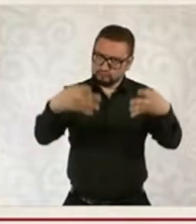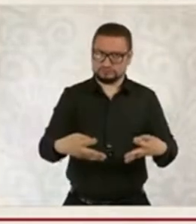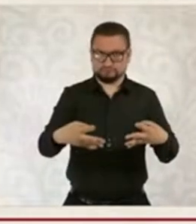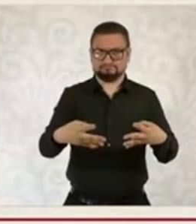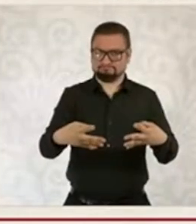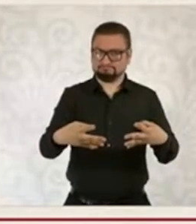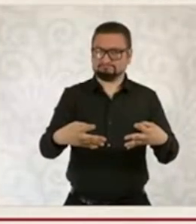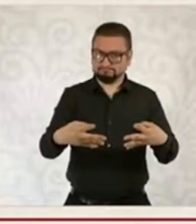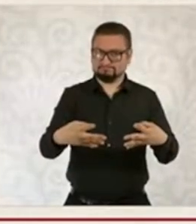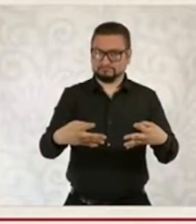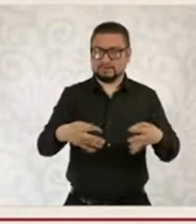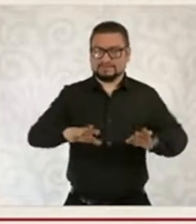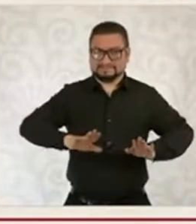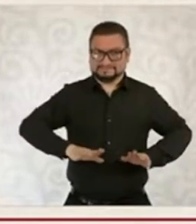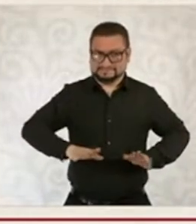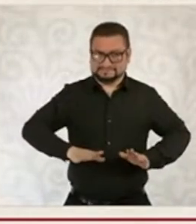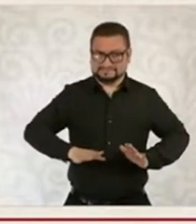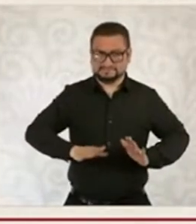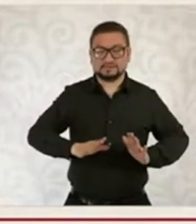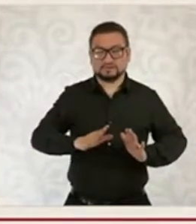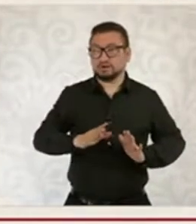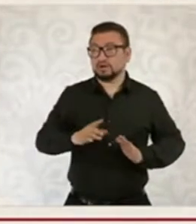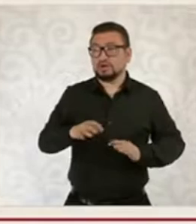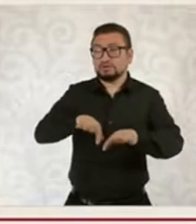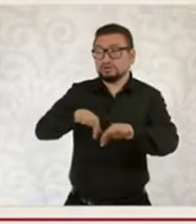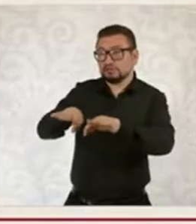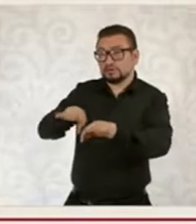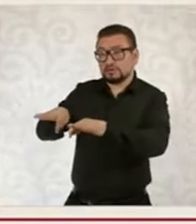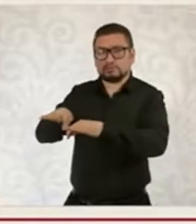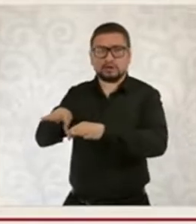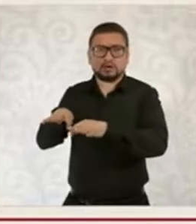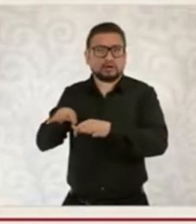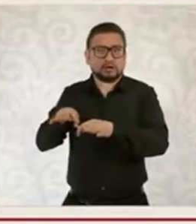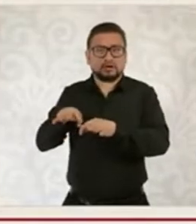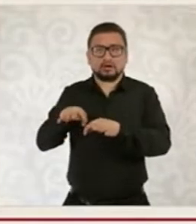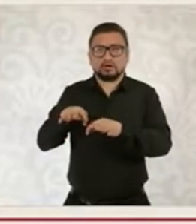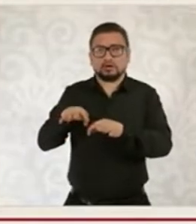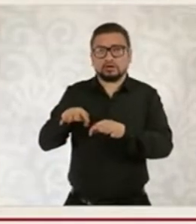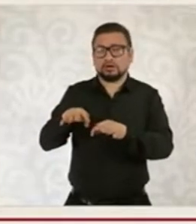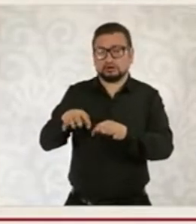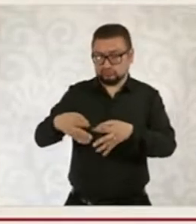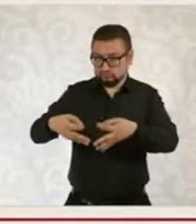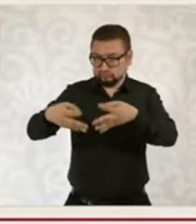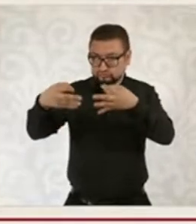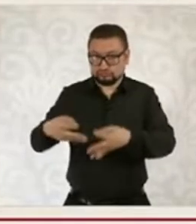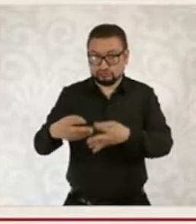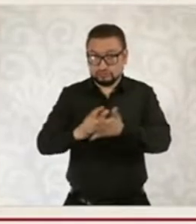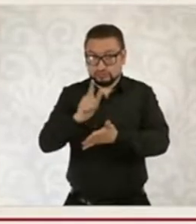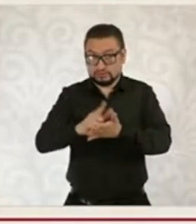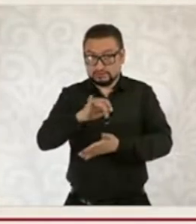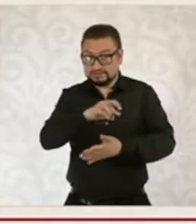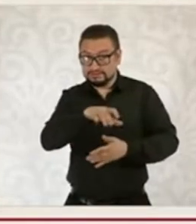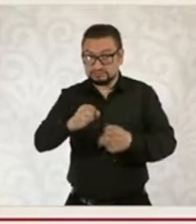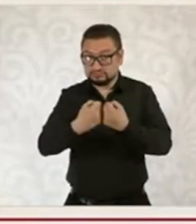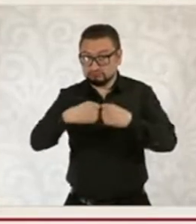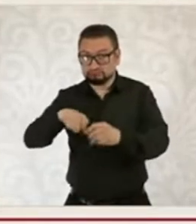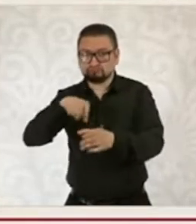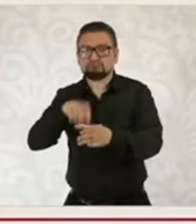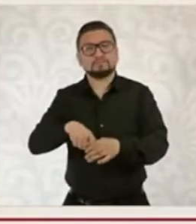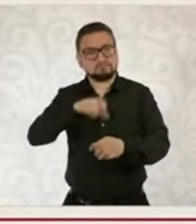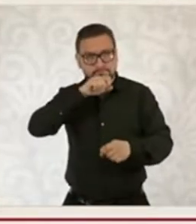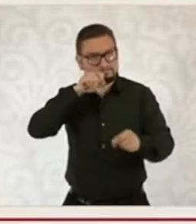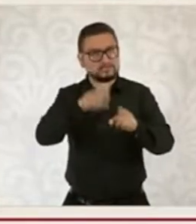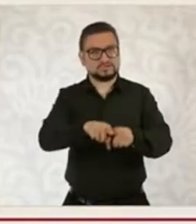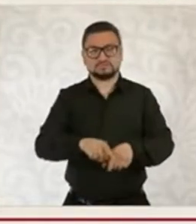las características de un trabajo vinculado al régimen obligatorio del Seguro Social. Y también es